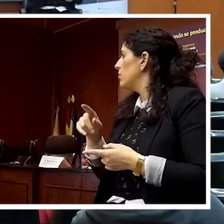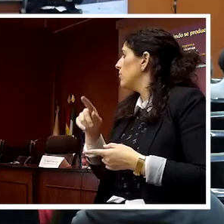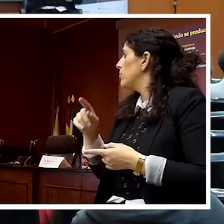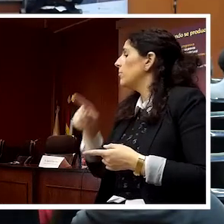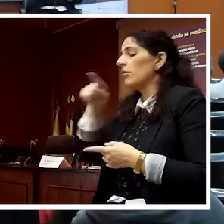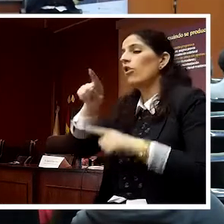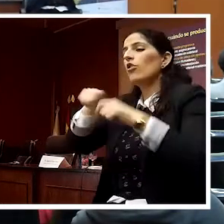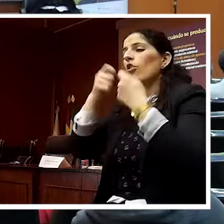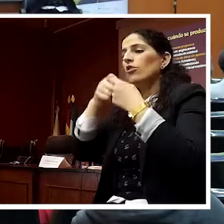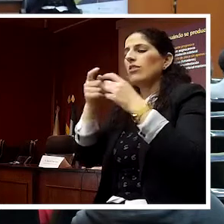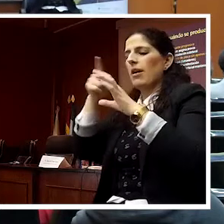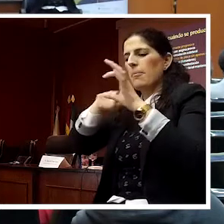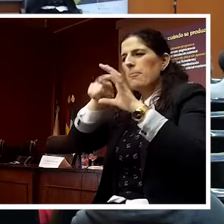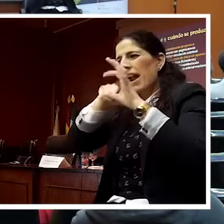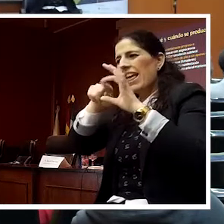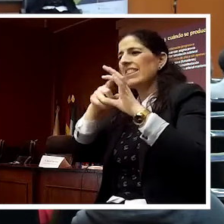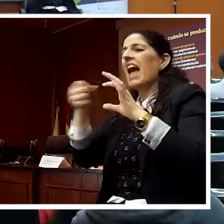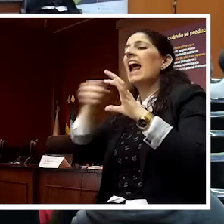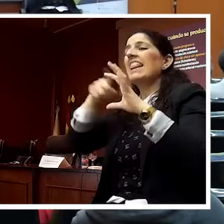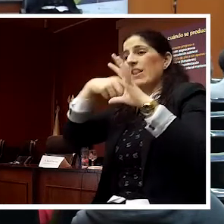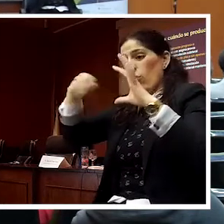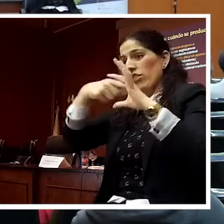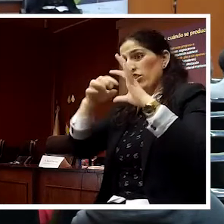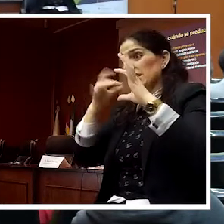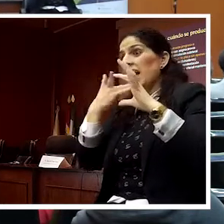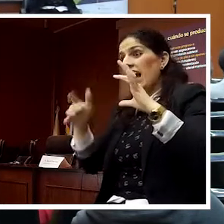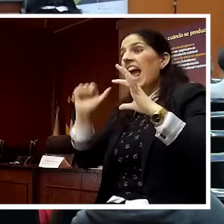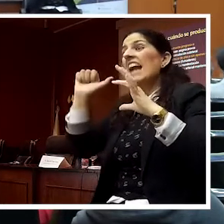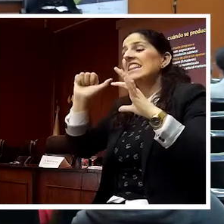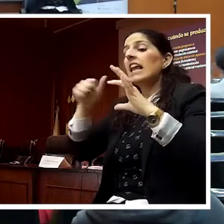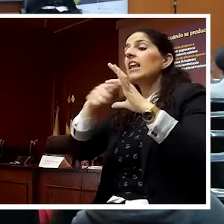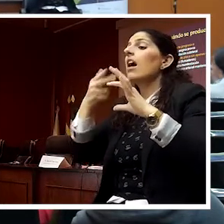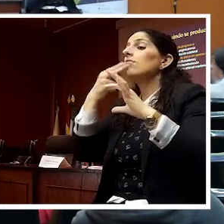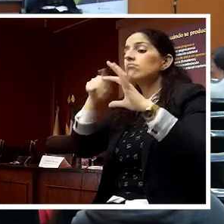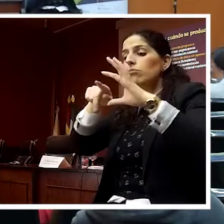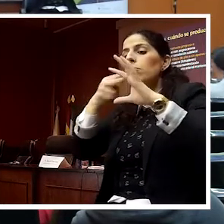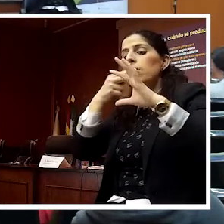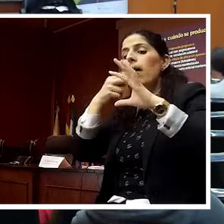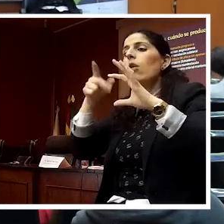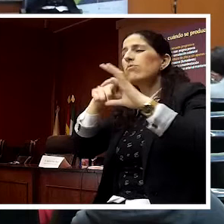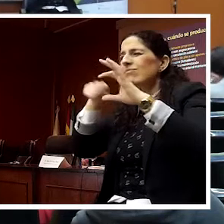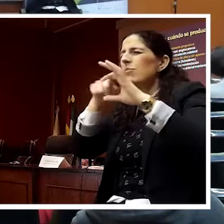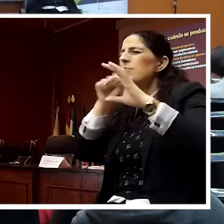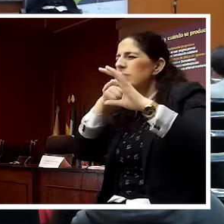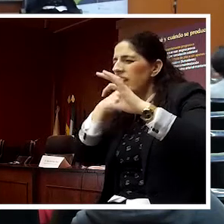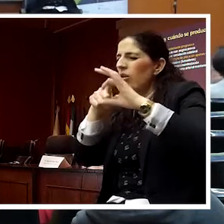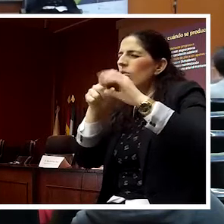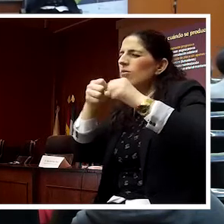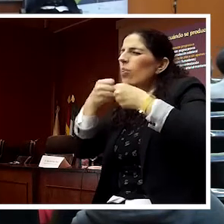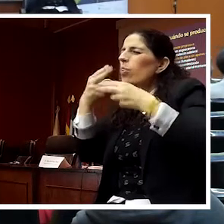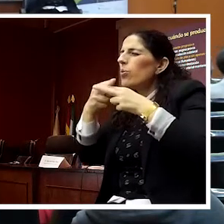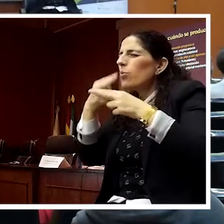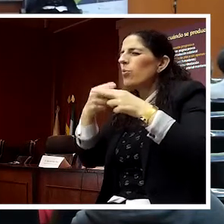rotura de la pared arterial con el desenlace mencionado, ¿no?, como una descompensación